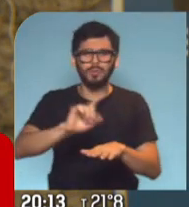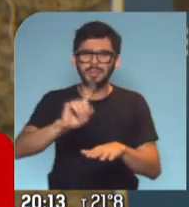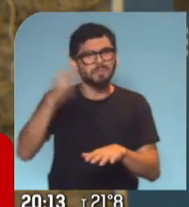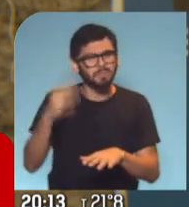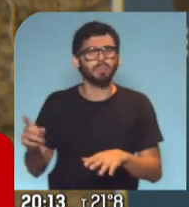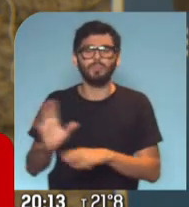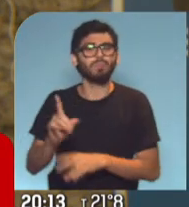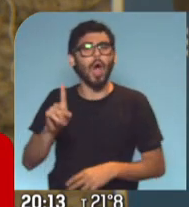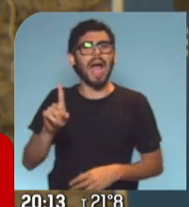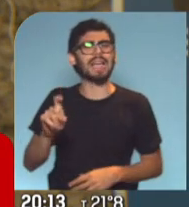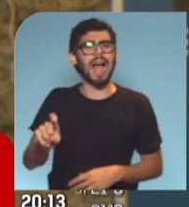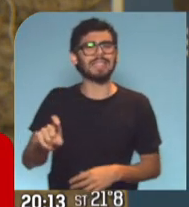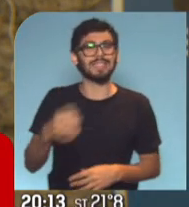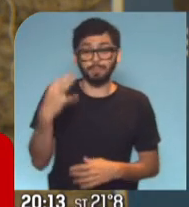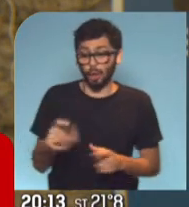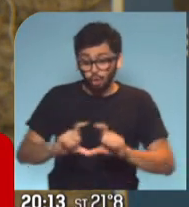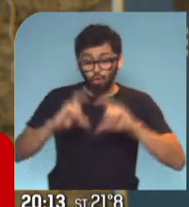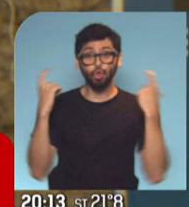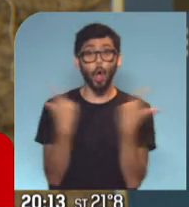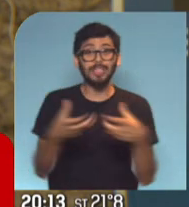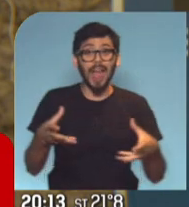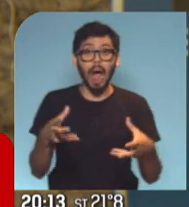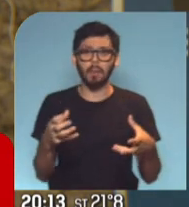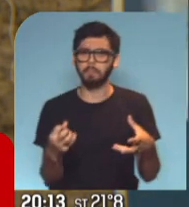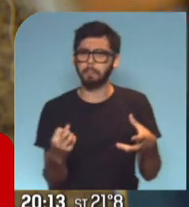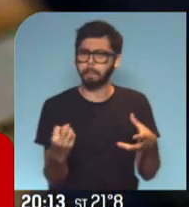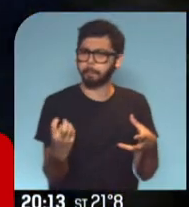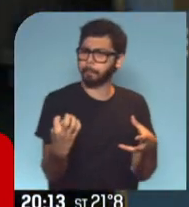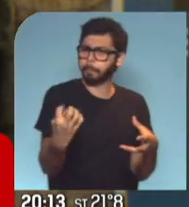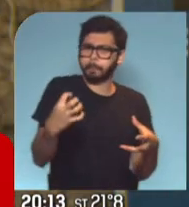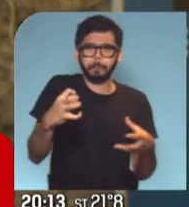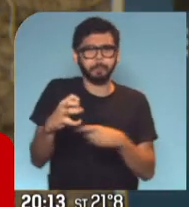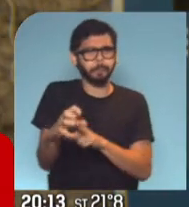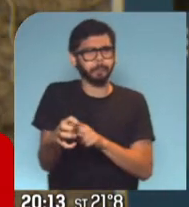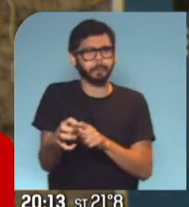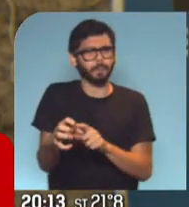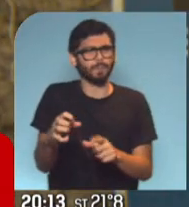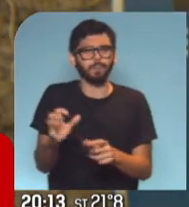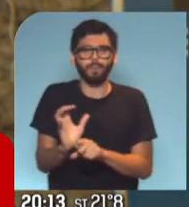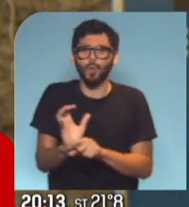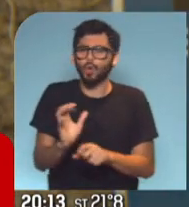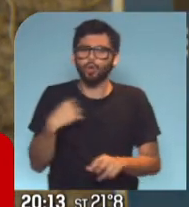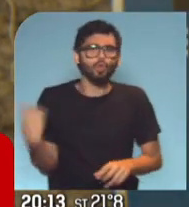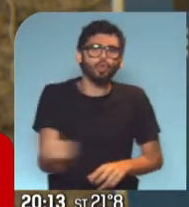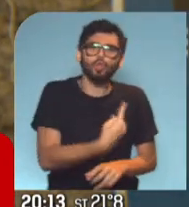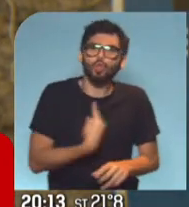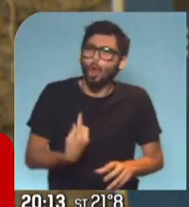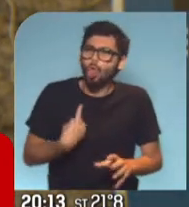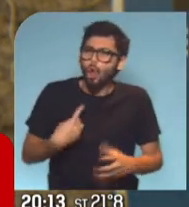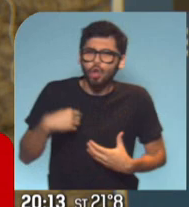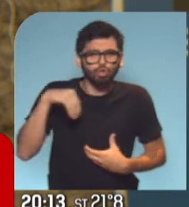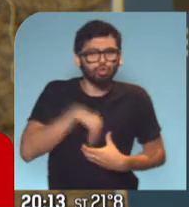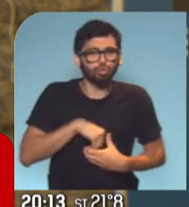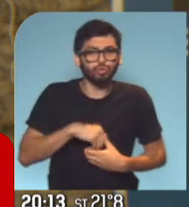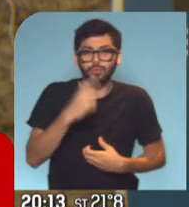generado en el seno de nuestra propia sociedad. Es decir, todos somos un pedacito de todo. Si nosotros somos